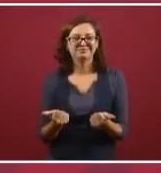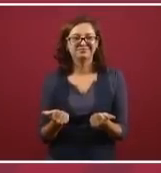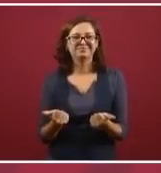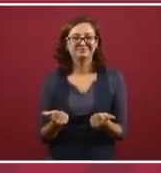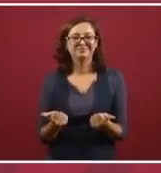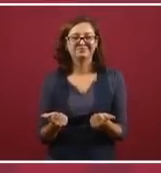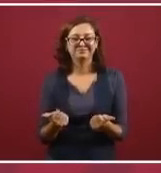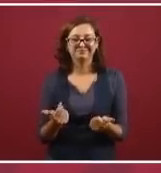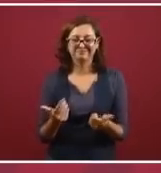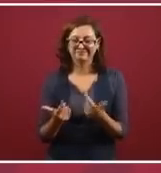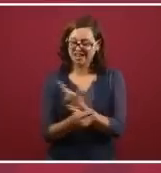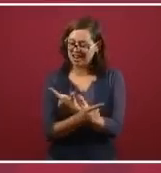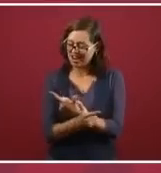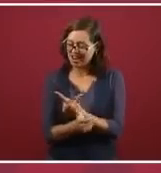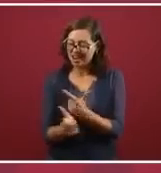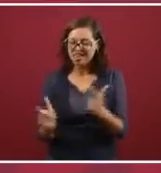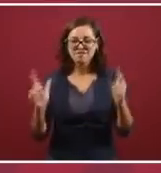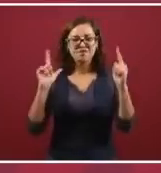de ser libre,